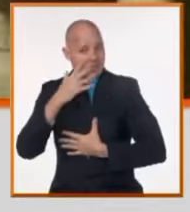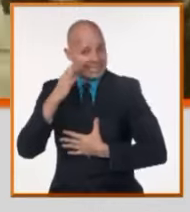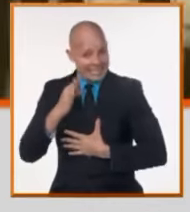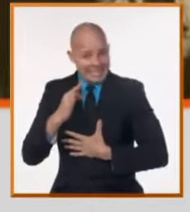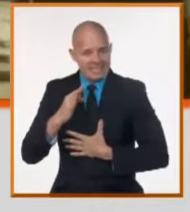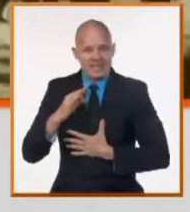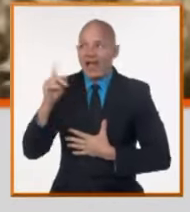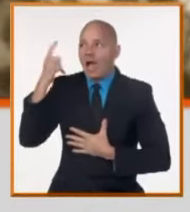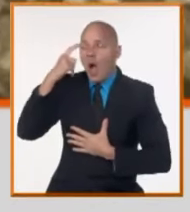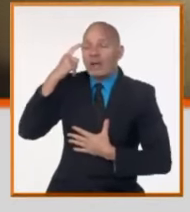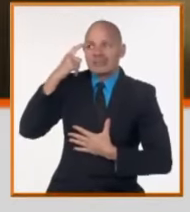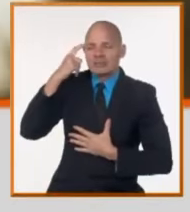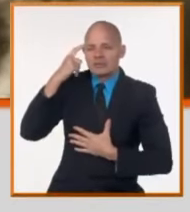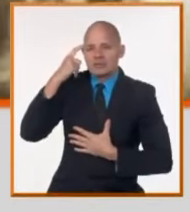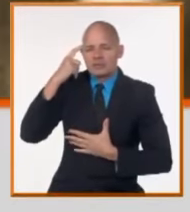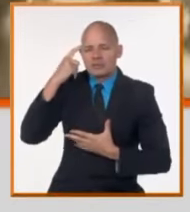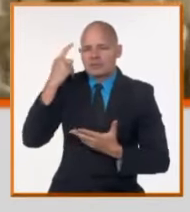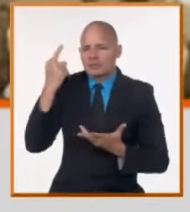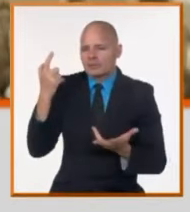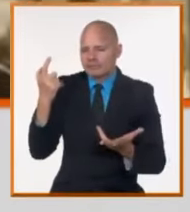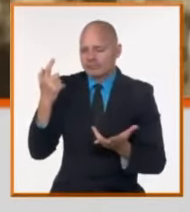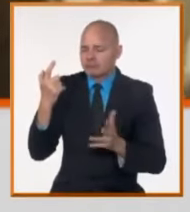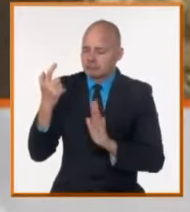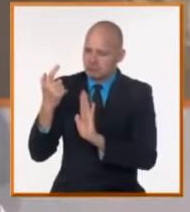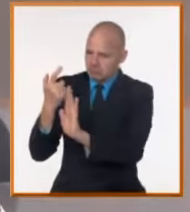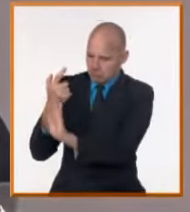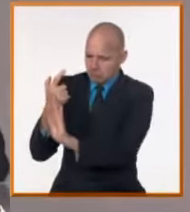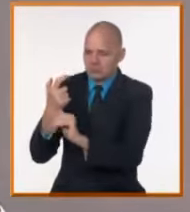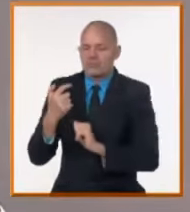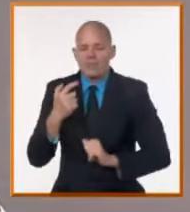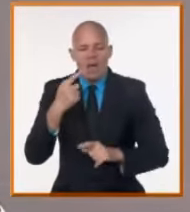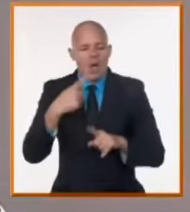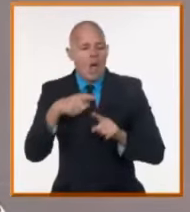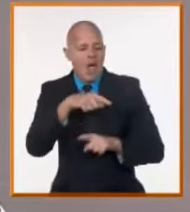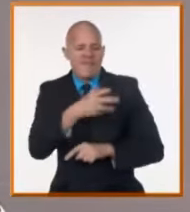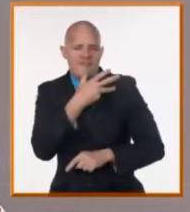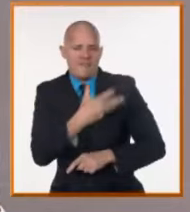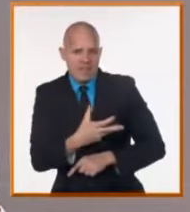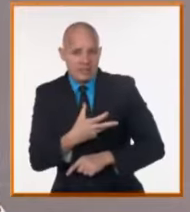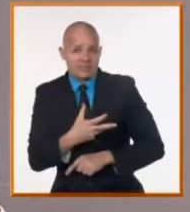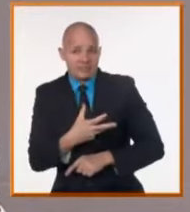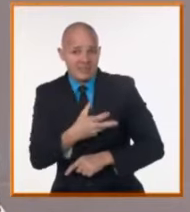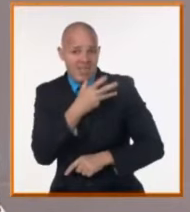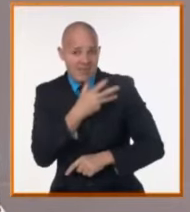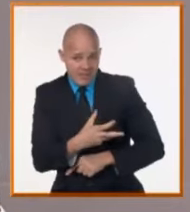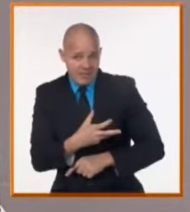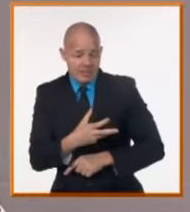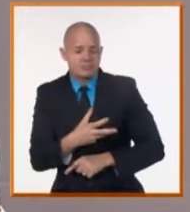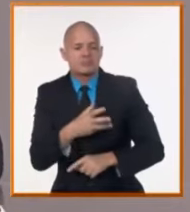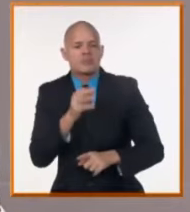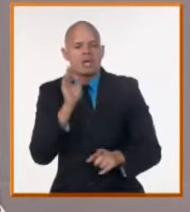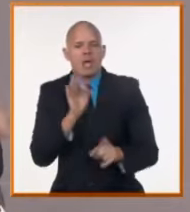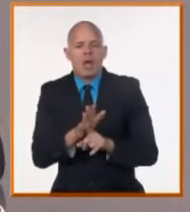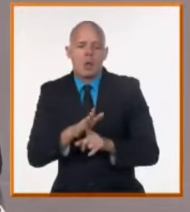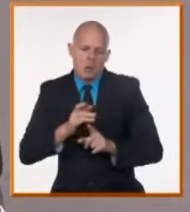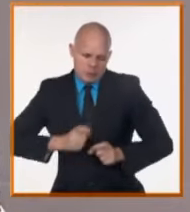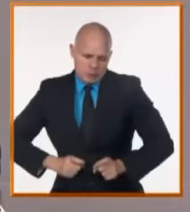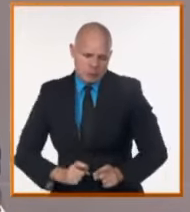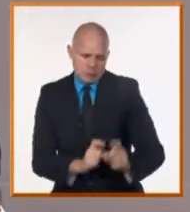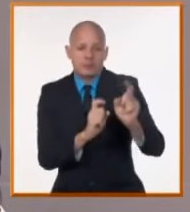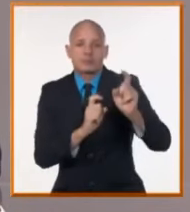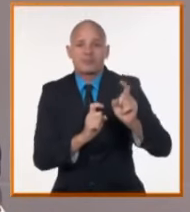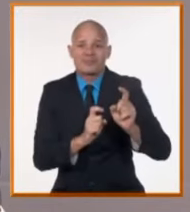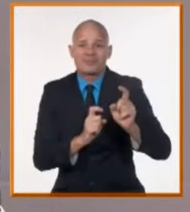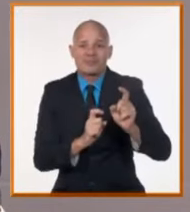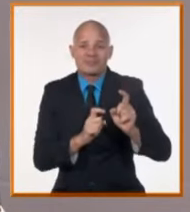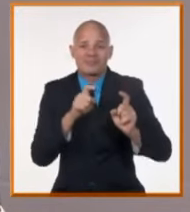del pensamiento martiano, la generación del centenario, cuando se pensaba que iba a morir ese pensamiento. En el año 1953 se produjo el